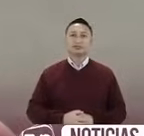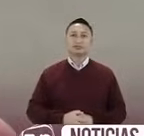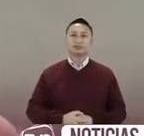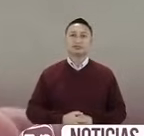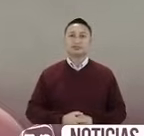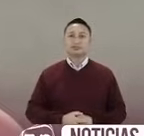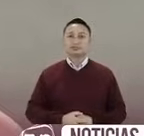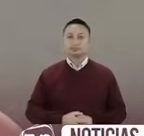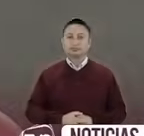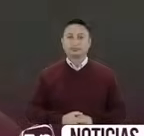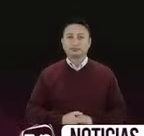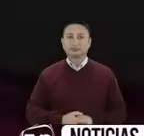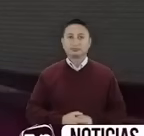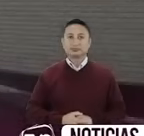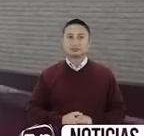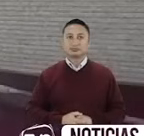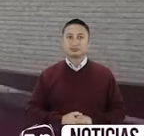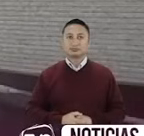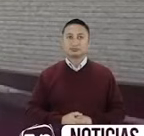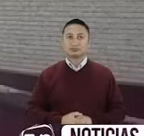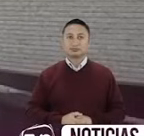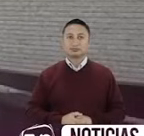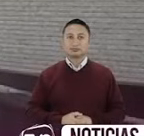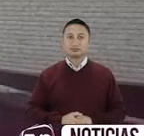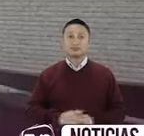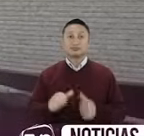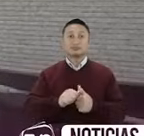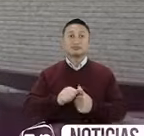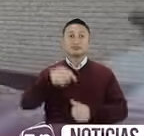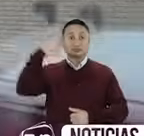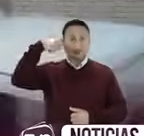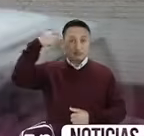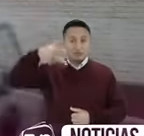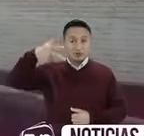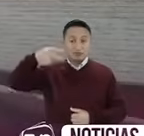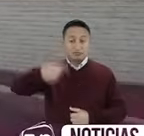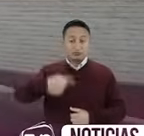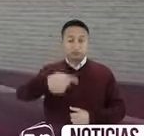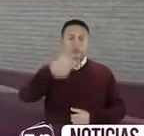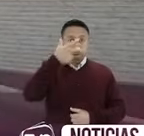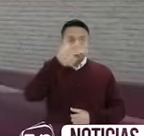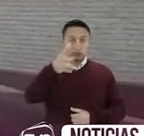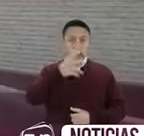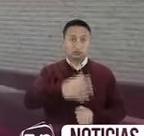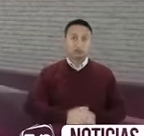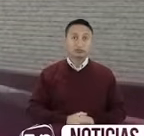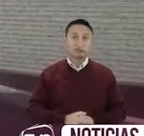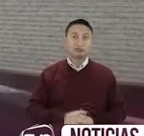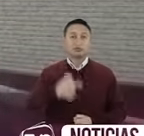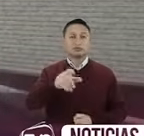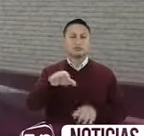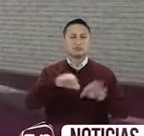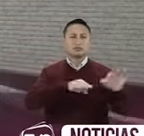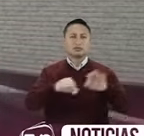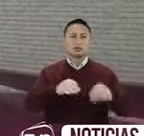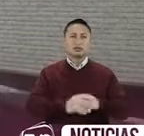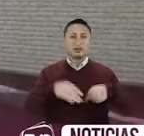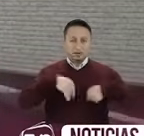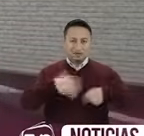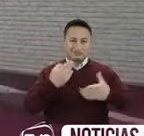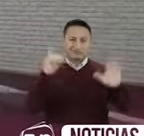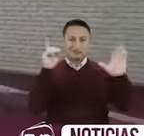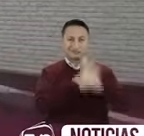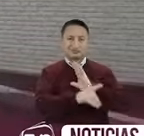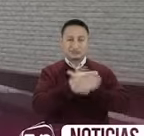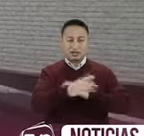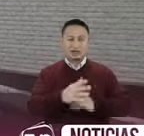con un bastón estaba puesto. Una cámara captó al vehículo unas cuadras más arriba. El afectado explica que ya puso la denuncia ante la fiscalía